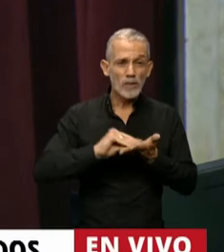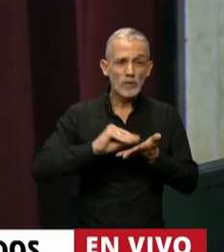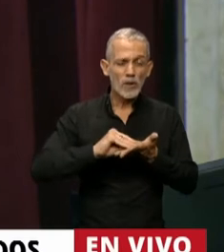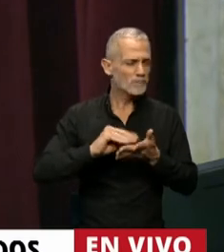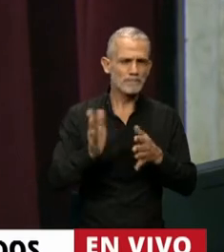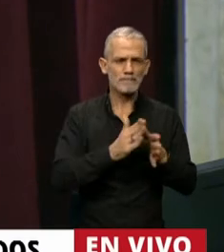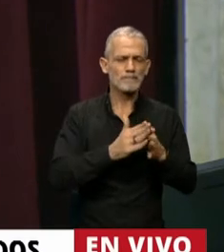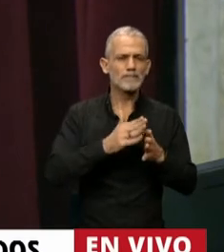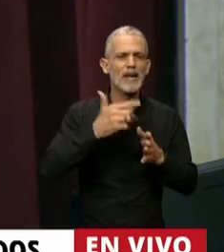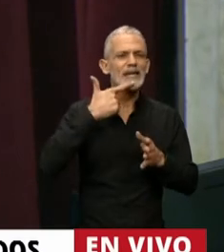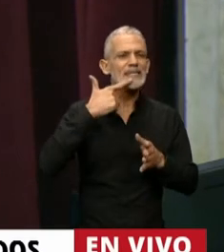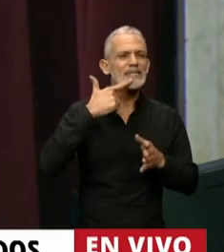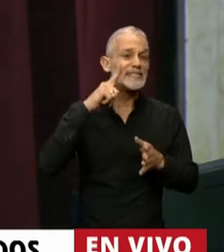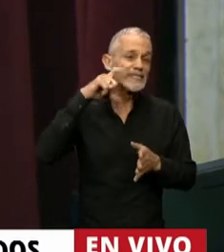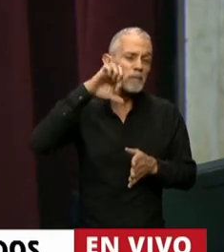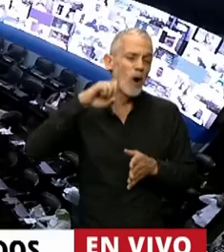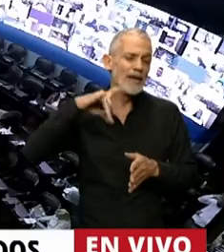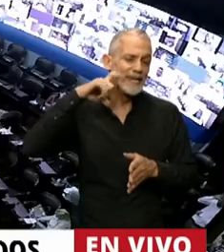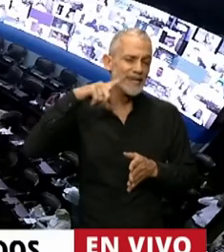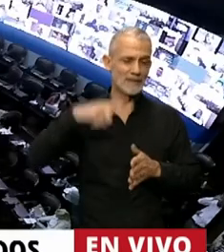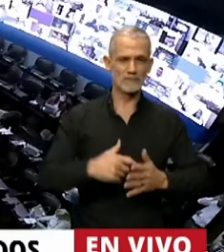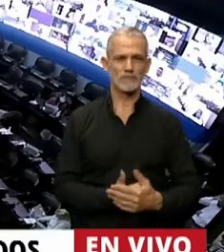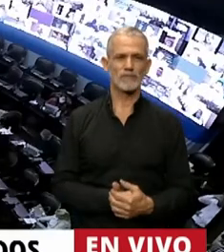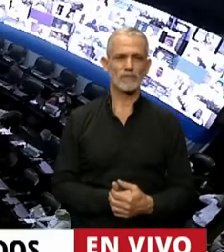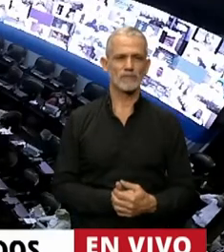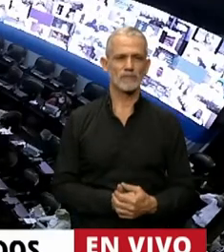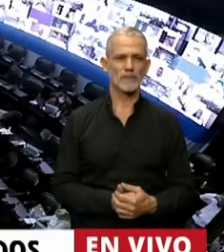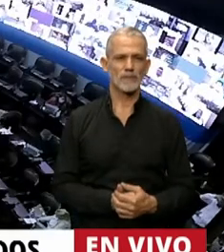Diputado Gerardo Cipollini.